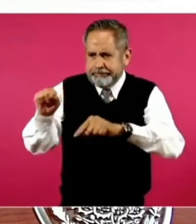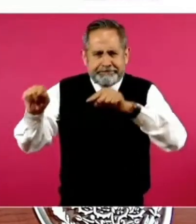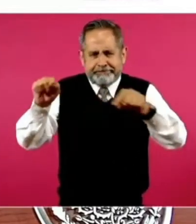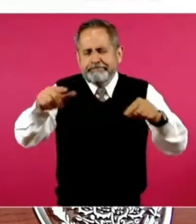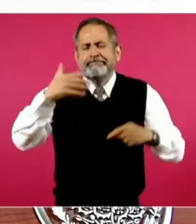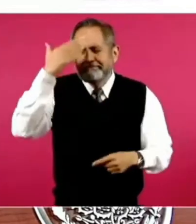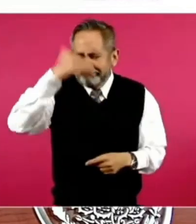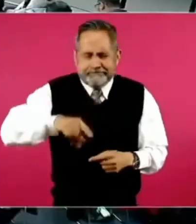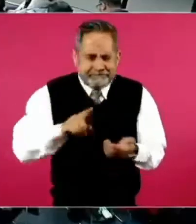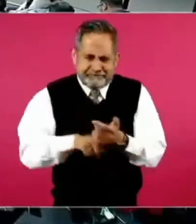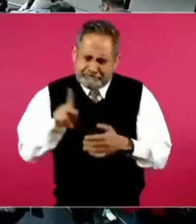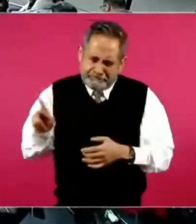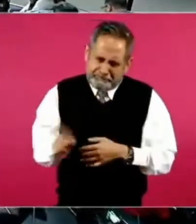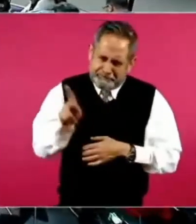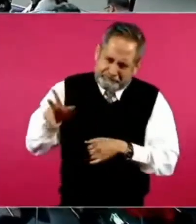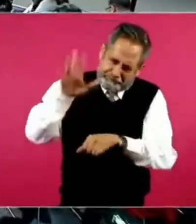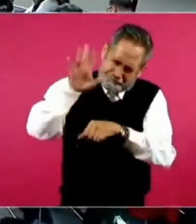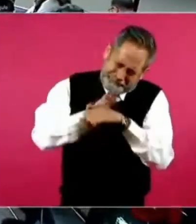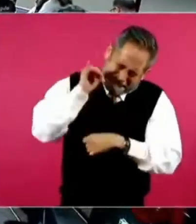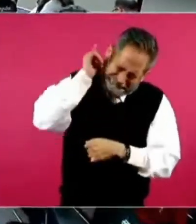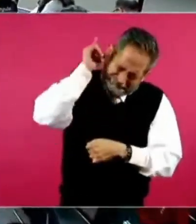hasta en los pueblos más apartados,